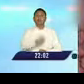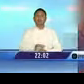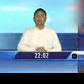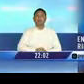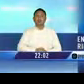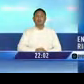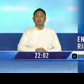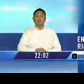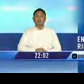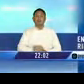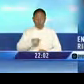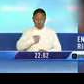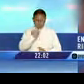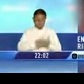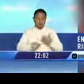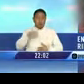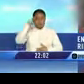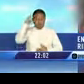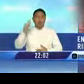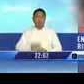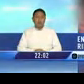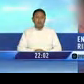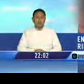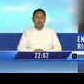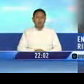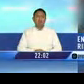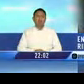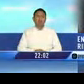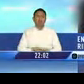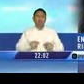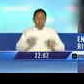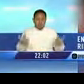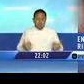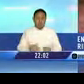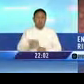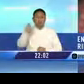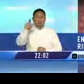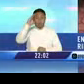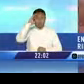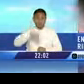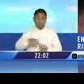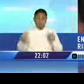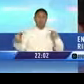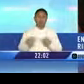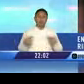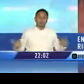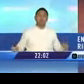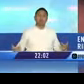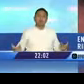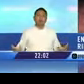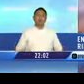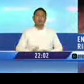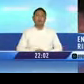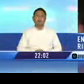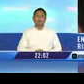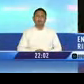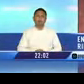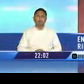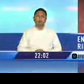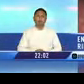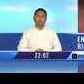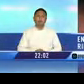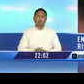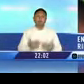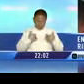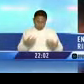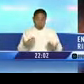ser hijo de un oficial, aunque de un rango no muy alto, pero buscó atemorizar a los policías que estaban en el procedimiento. ¡Pelea conmigo!